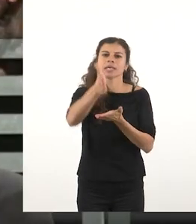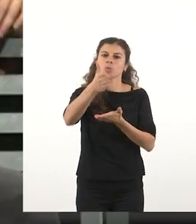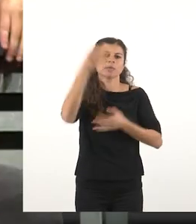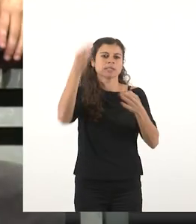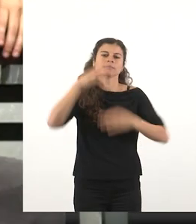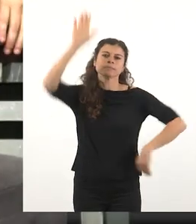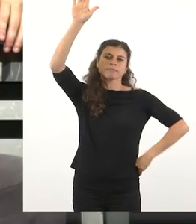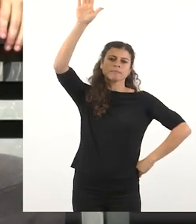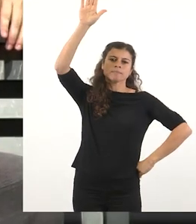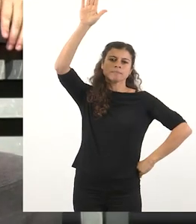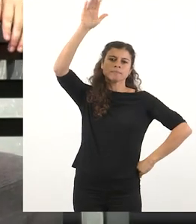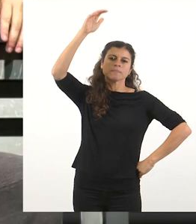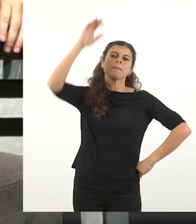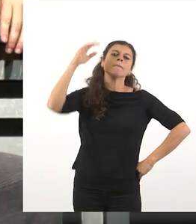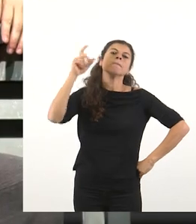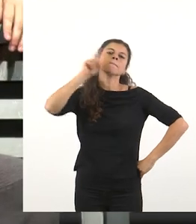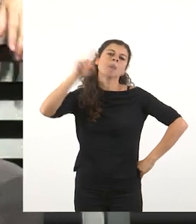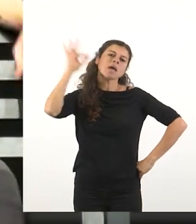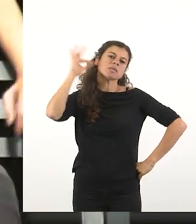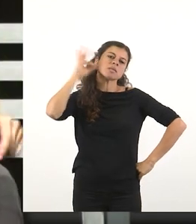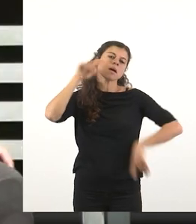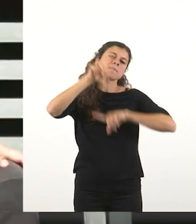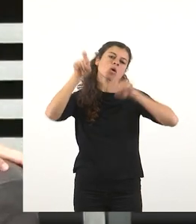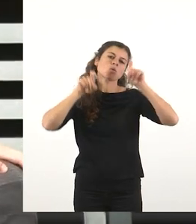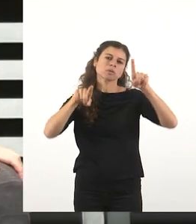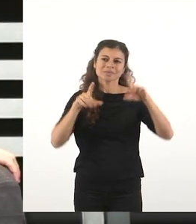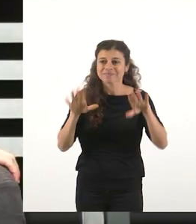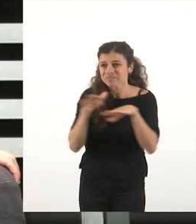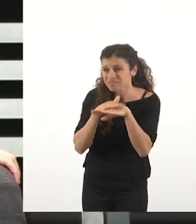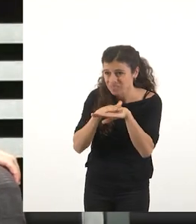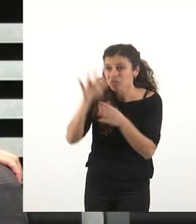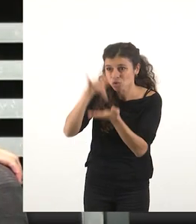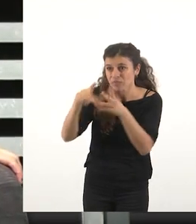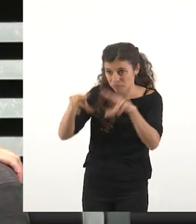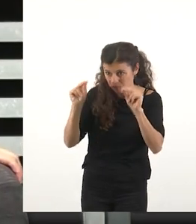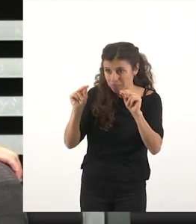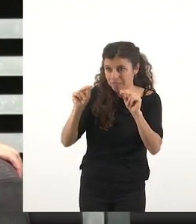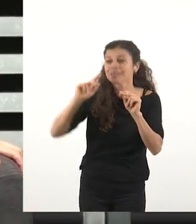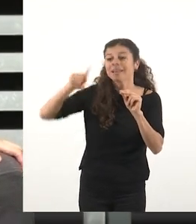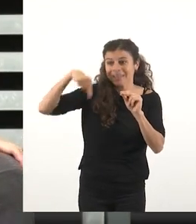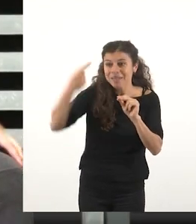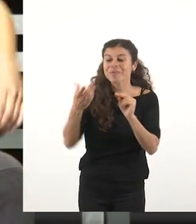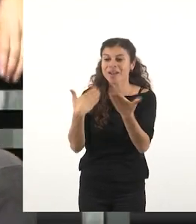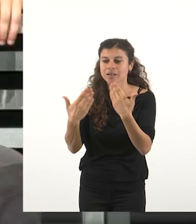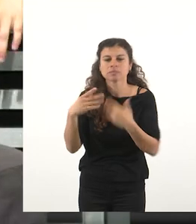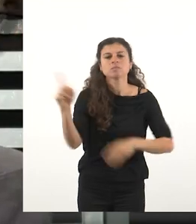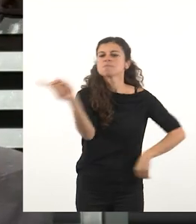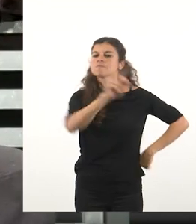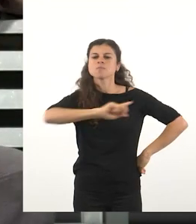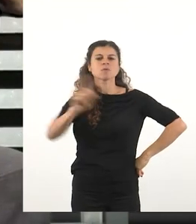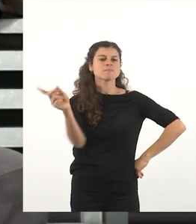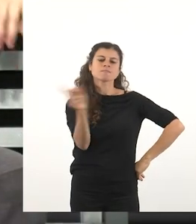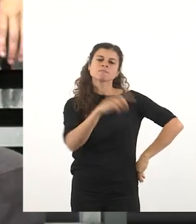interrumpirme, maestro. Tengo una pregunta. Digo, chaval, cuando acabe el monólogo, ¿podemos hacer un conversatorio? Cuando acabe el monólogo,